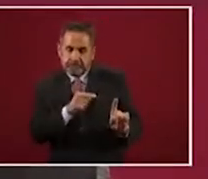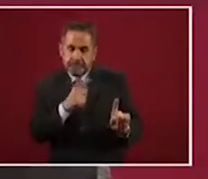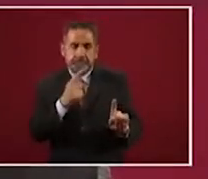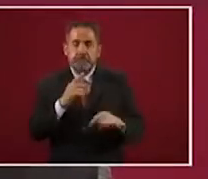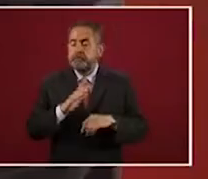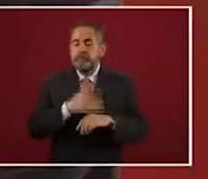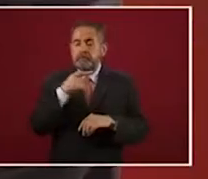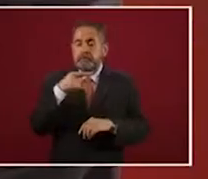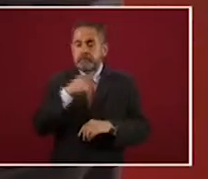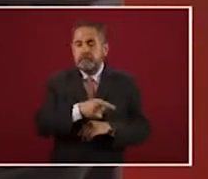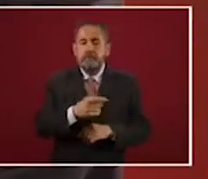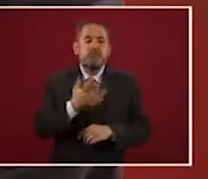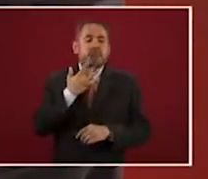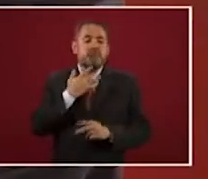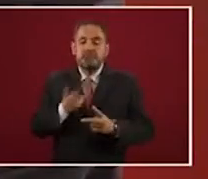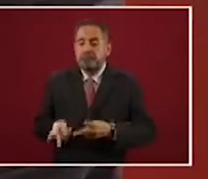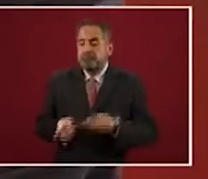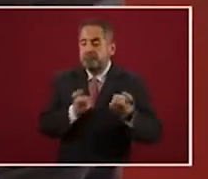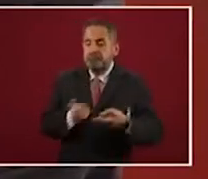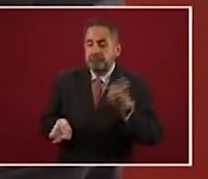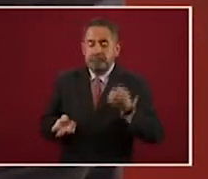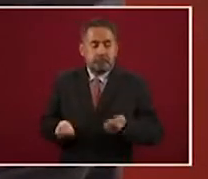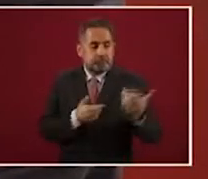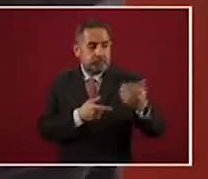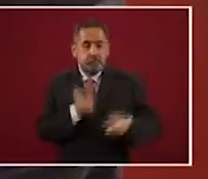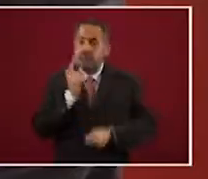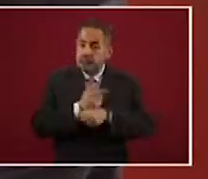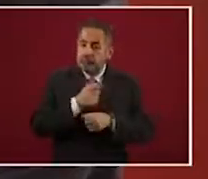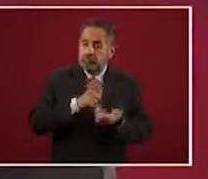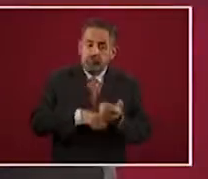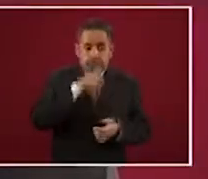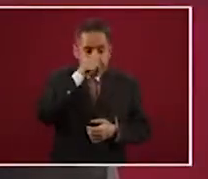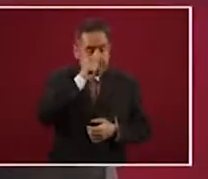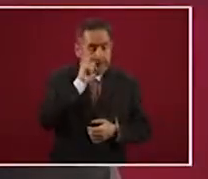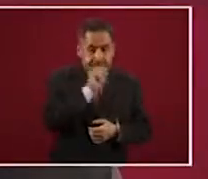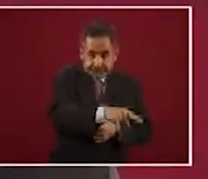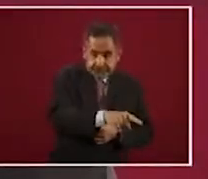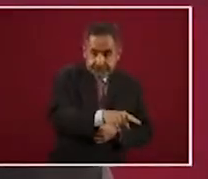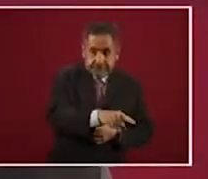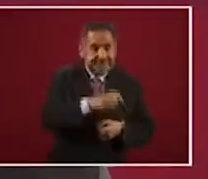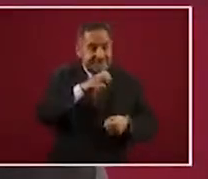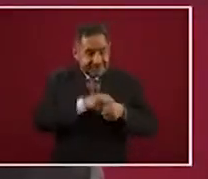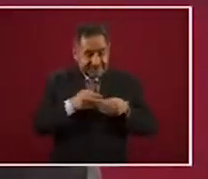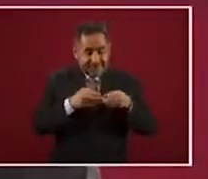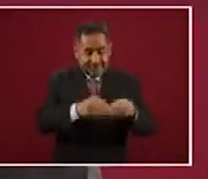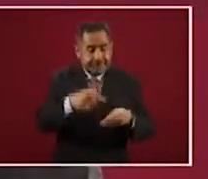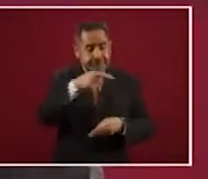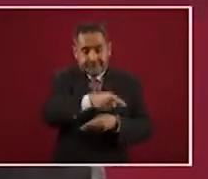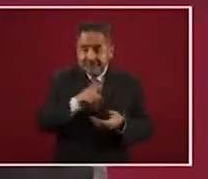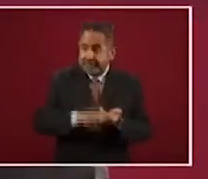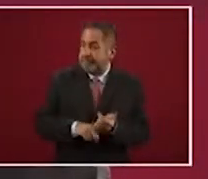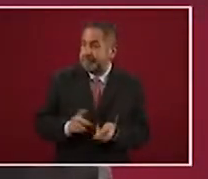un chico leo de combustibles en puertos